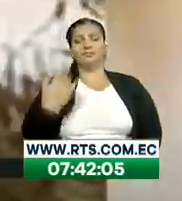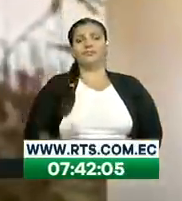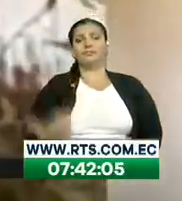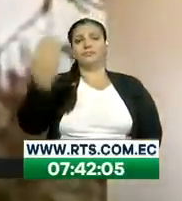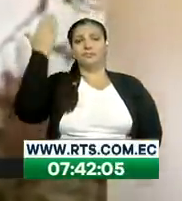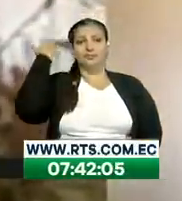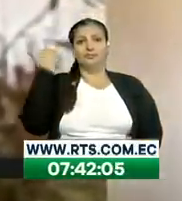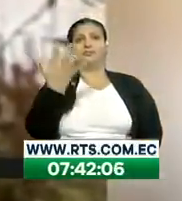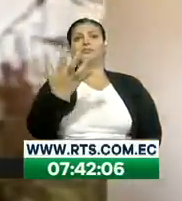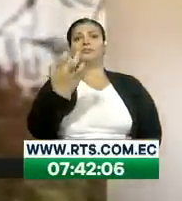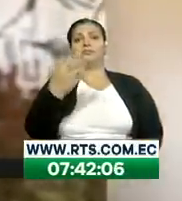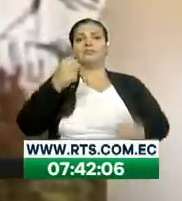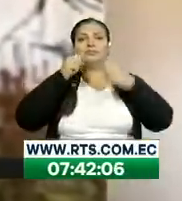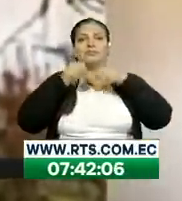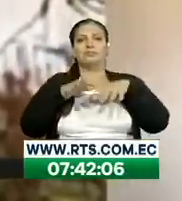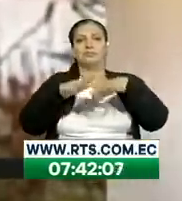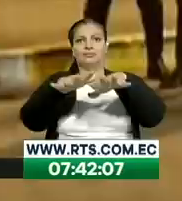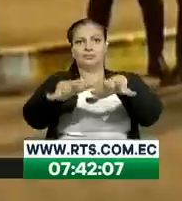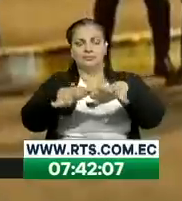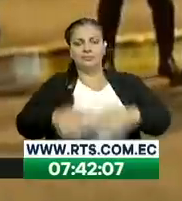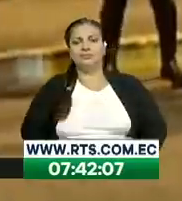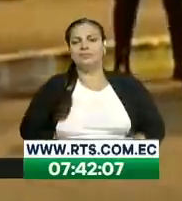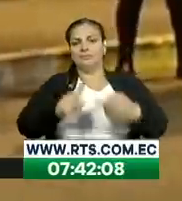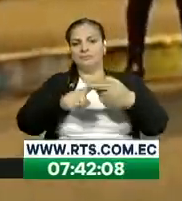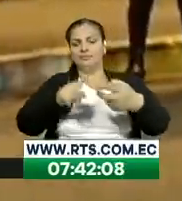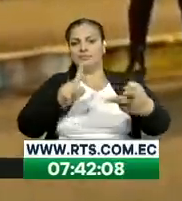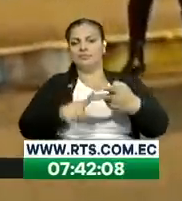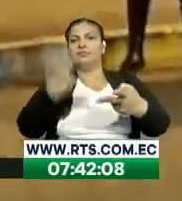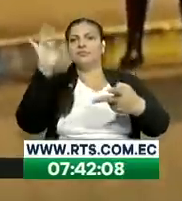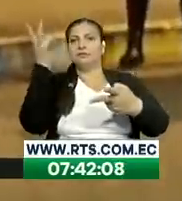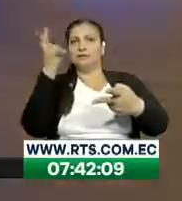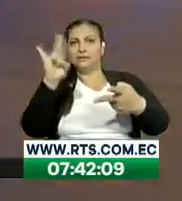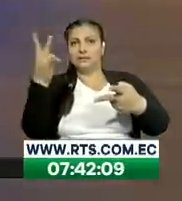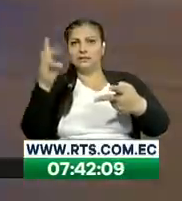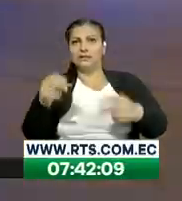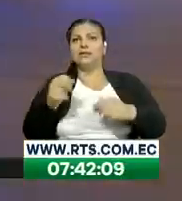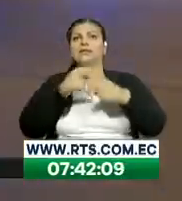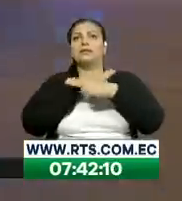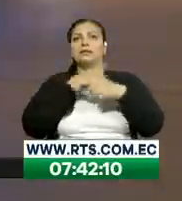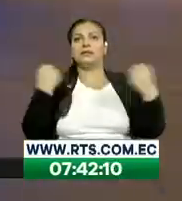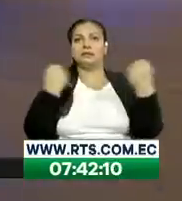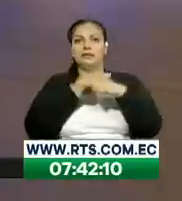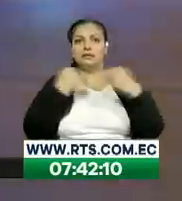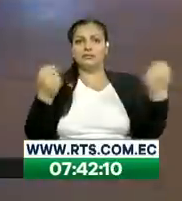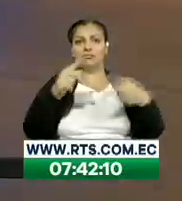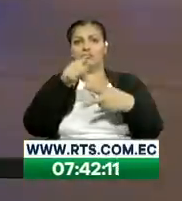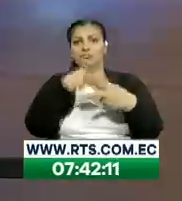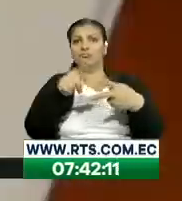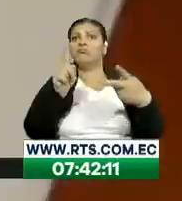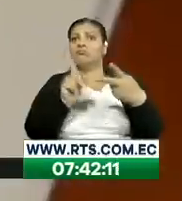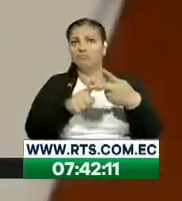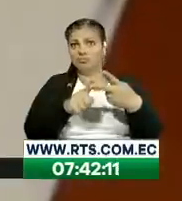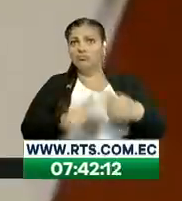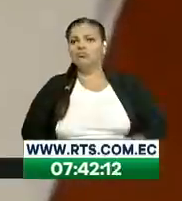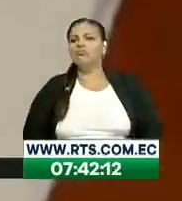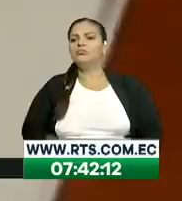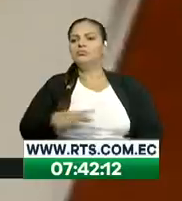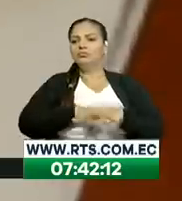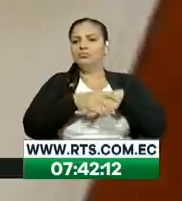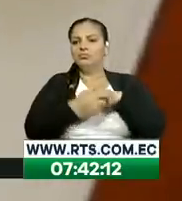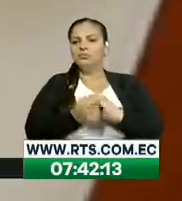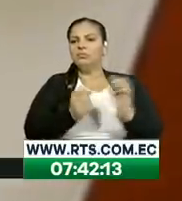quien presuntamente también el 17 de noviembre había enviado a dos sujetos en una motocicleta a lanzar otro de esos